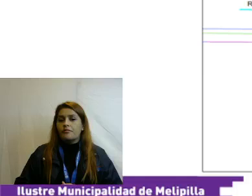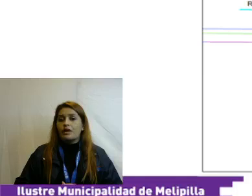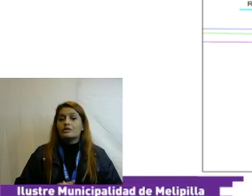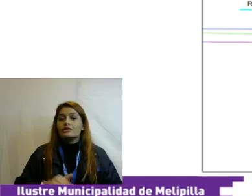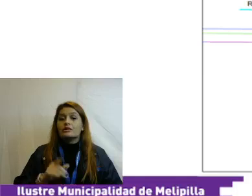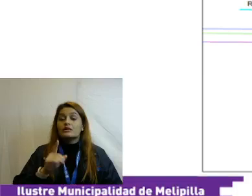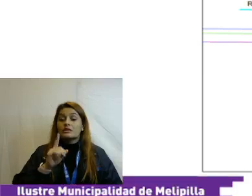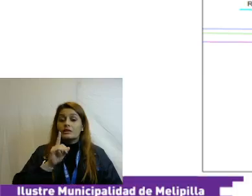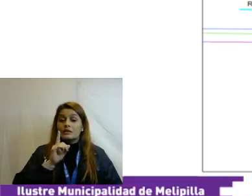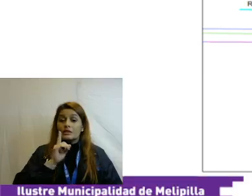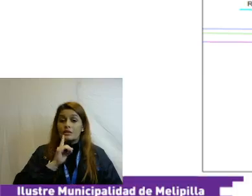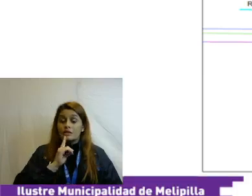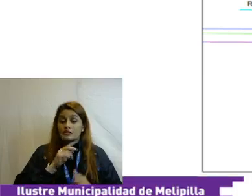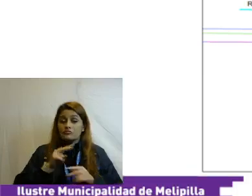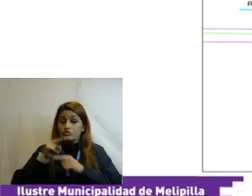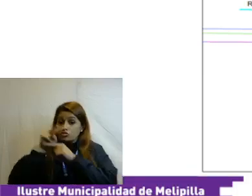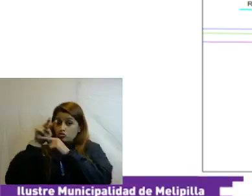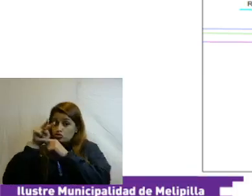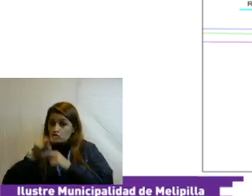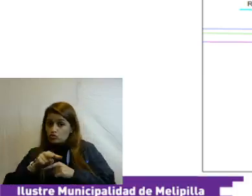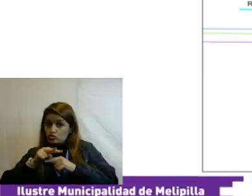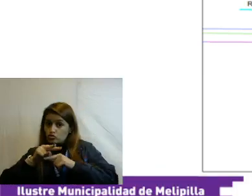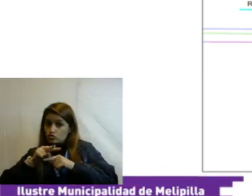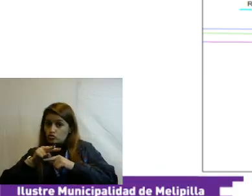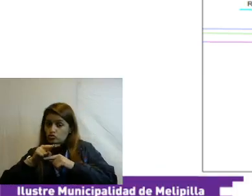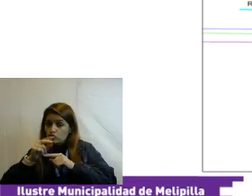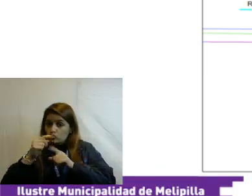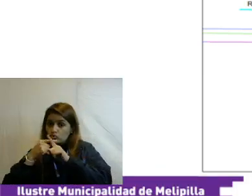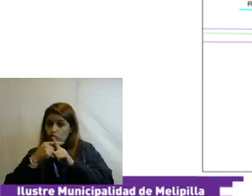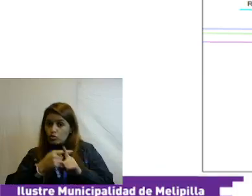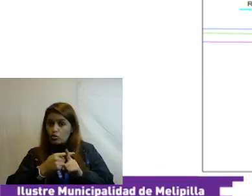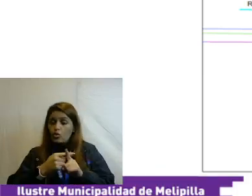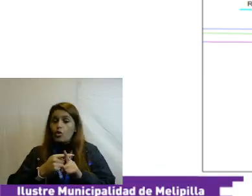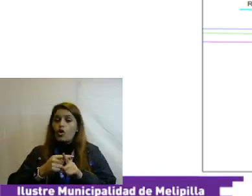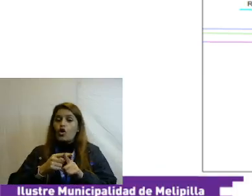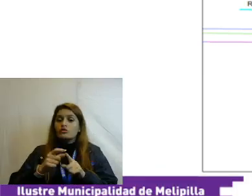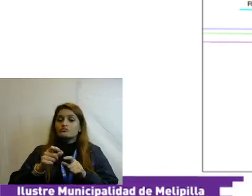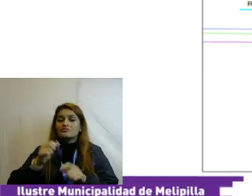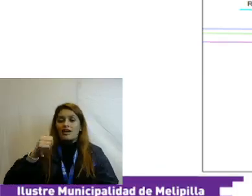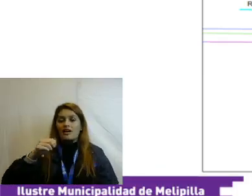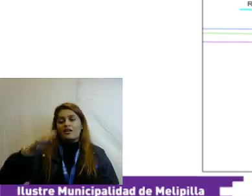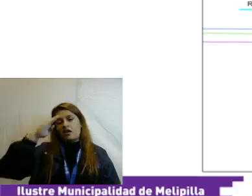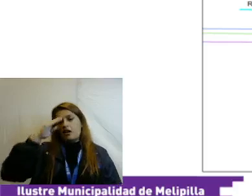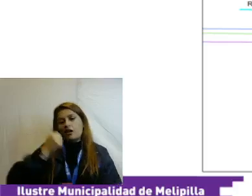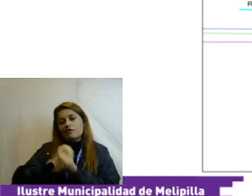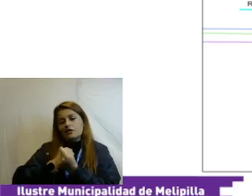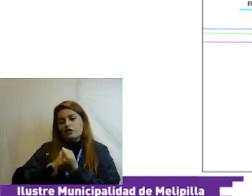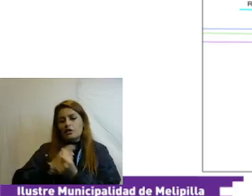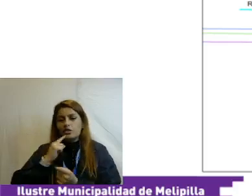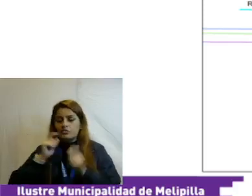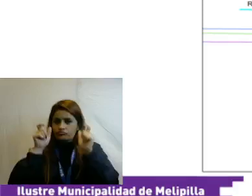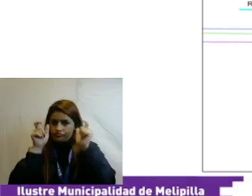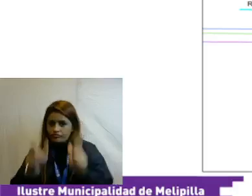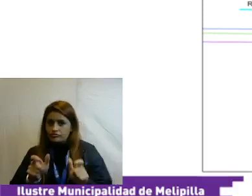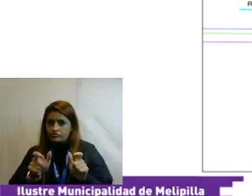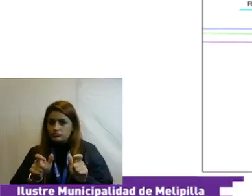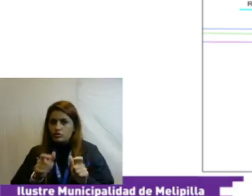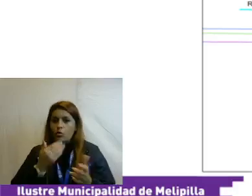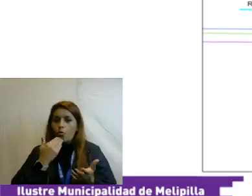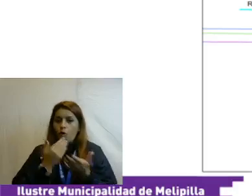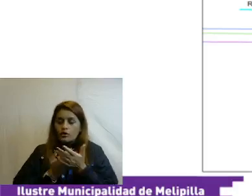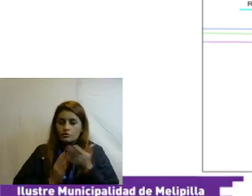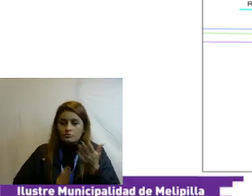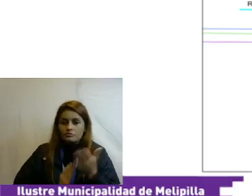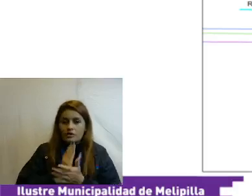fiscalizado o bajo la supervisión también de la Unidad Operativa de Control de Tránsito. Ya desde el minuto que la obra se empieza a